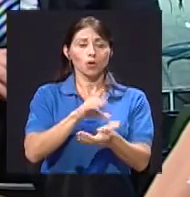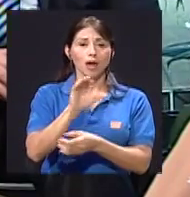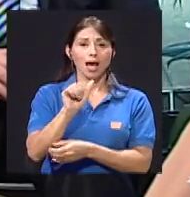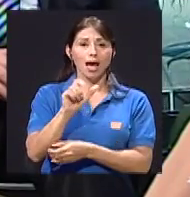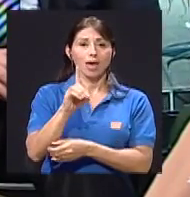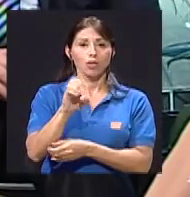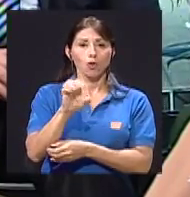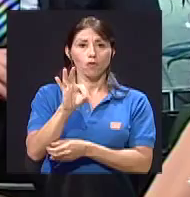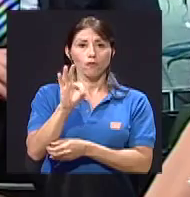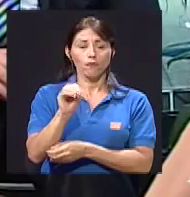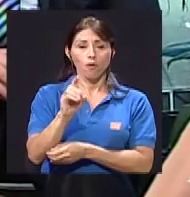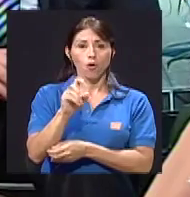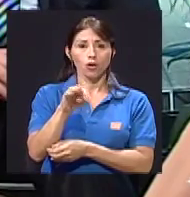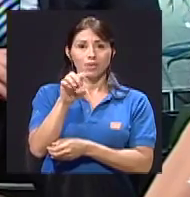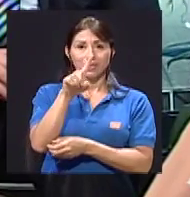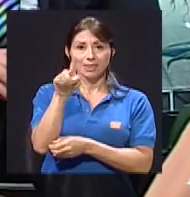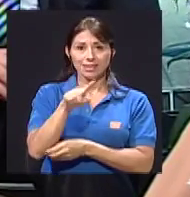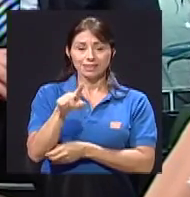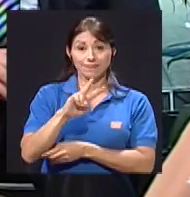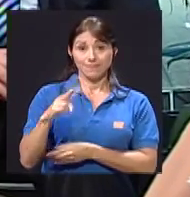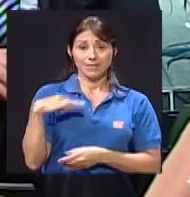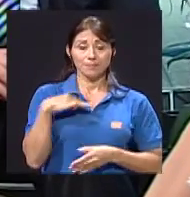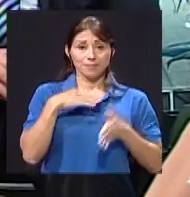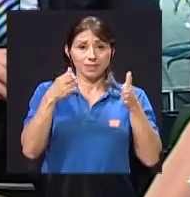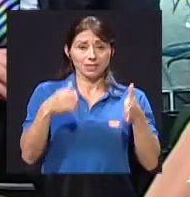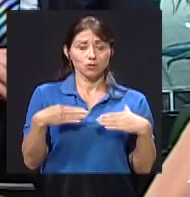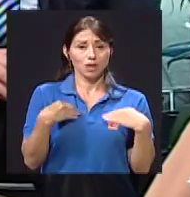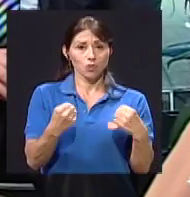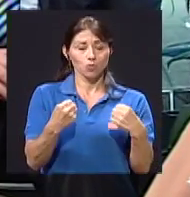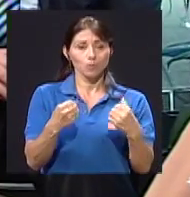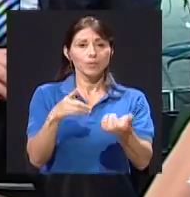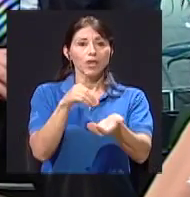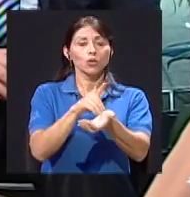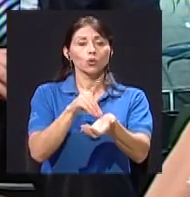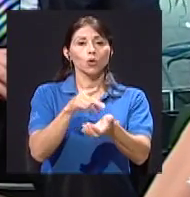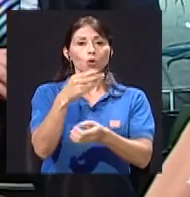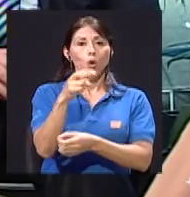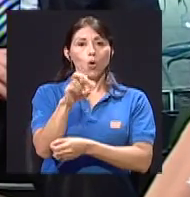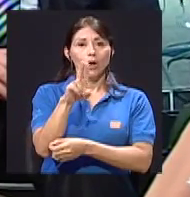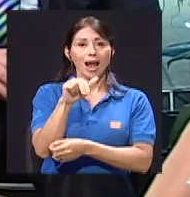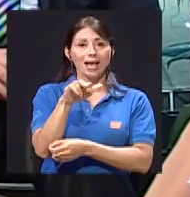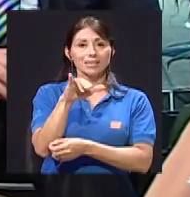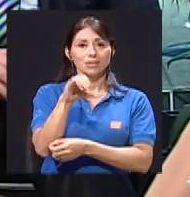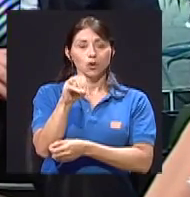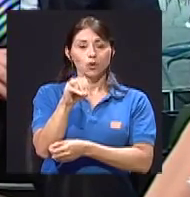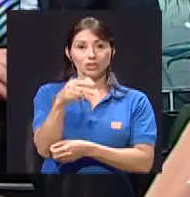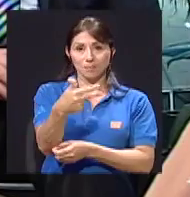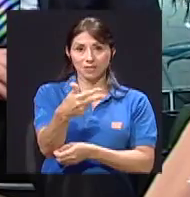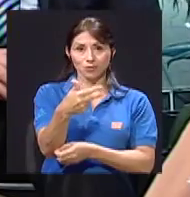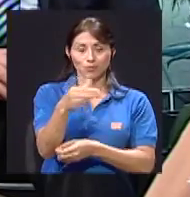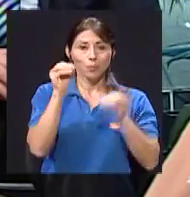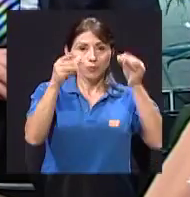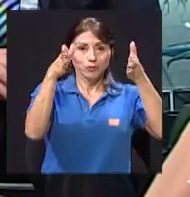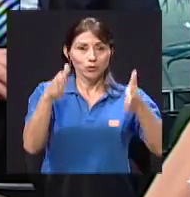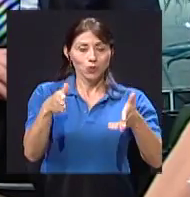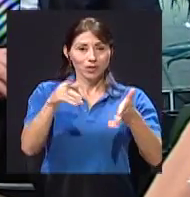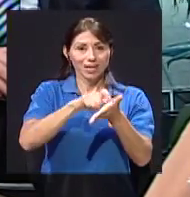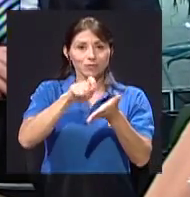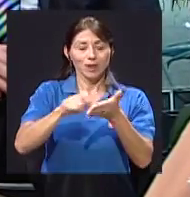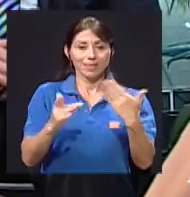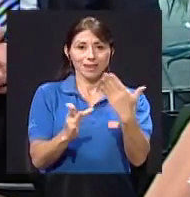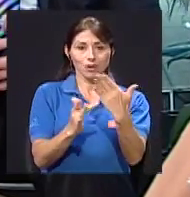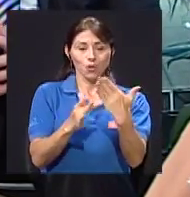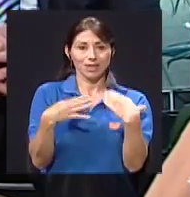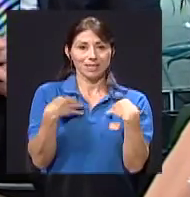Adolfo Ortiz, viceministro de Salud, y el doctor Horacio Chamizo, profesor de la Escuela de Tecnologías en Salud aquí en la Universidad de Costa